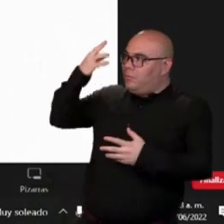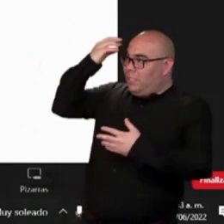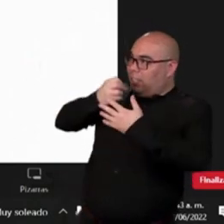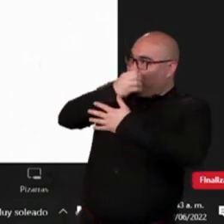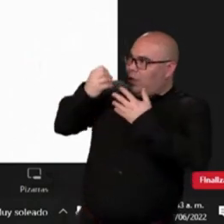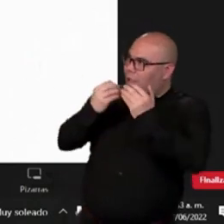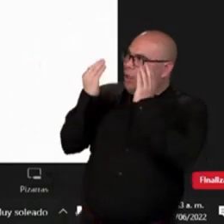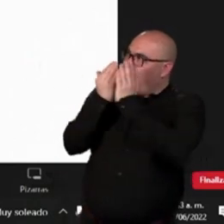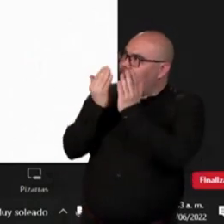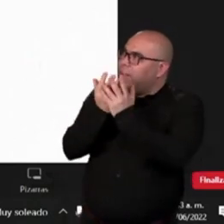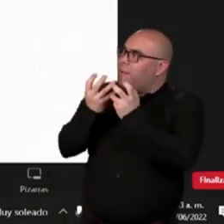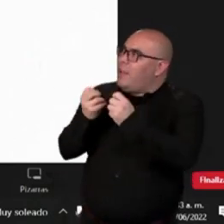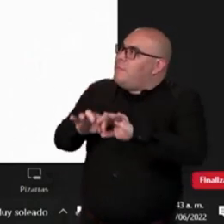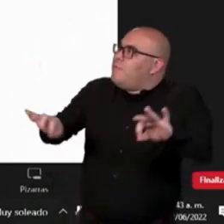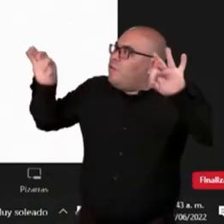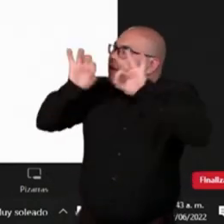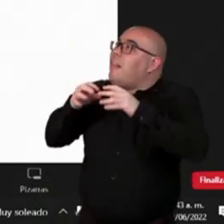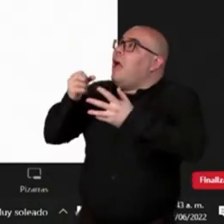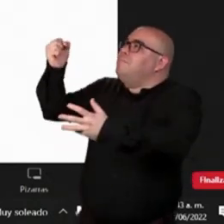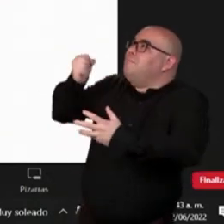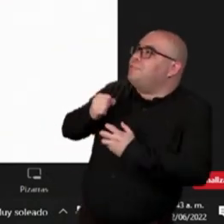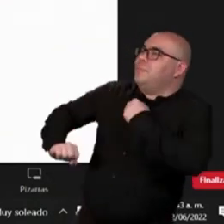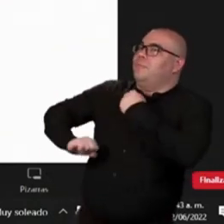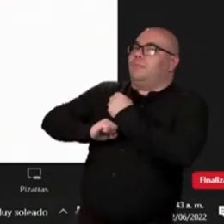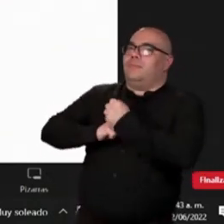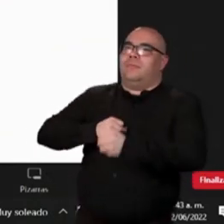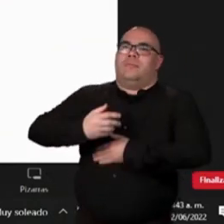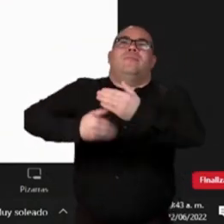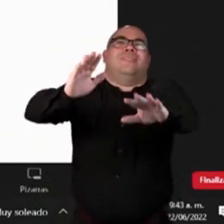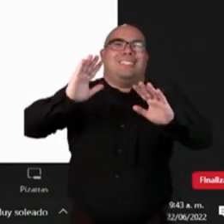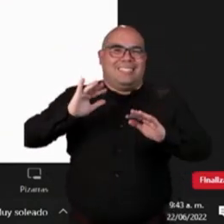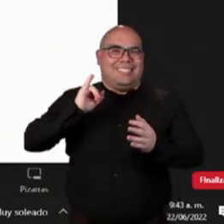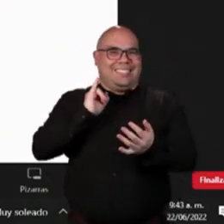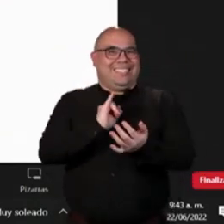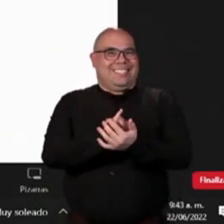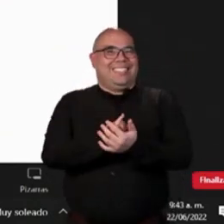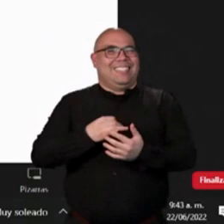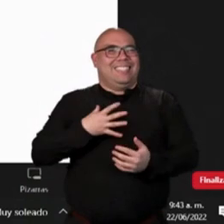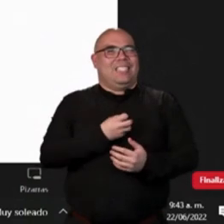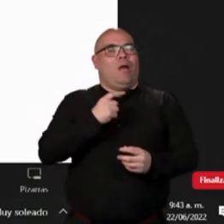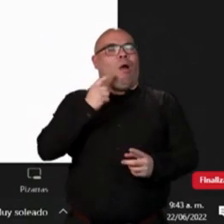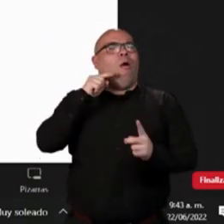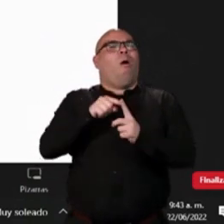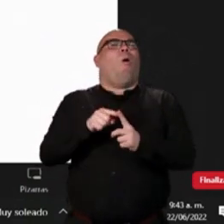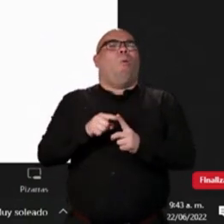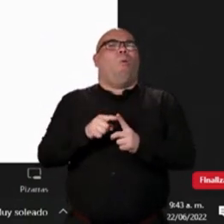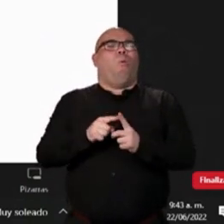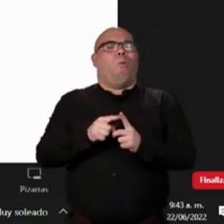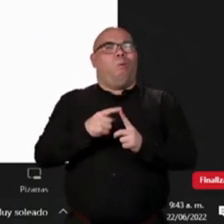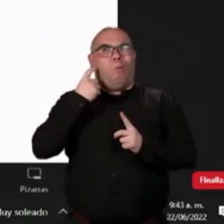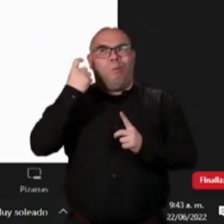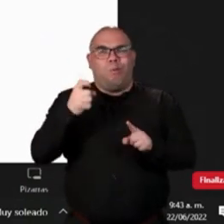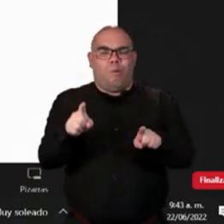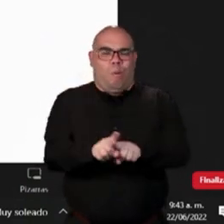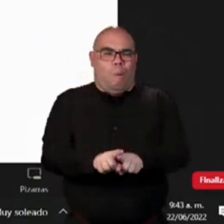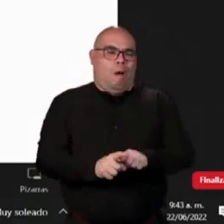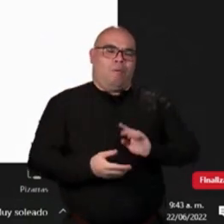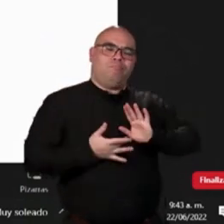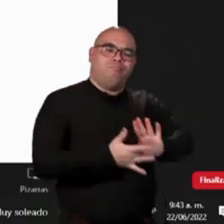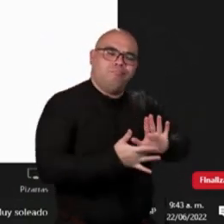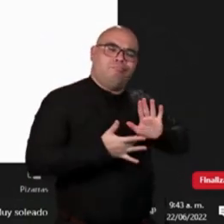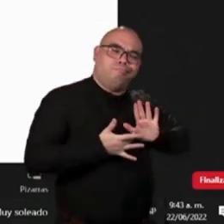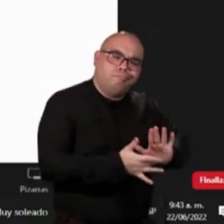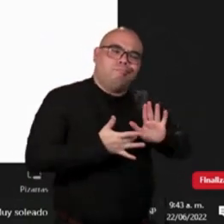es algo importante, ¿no? Que es algo que nosotros buscamos pues predicar con el ejemplo y poner